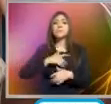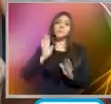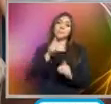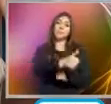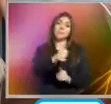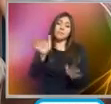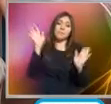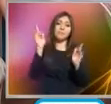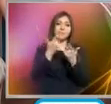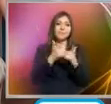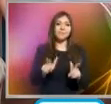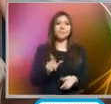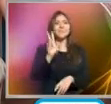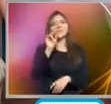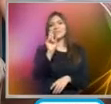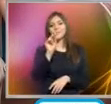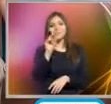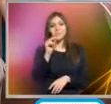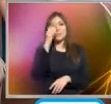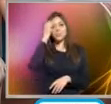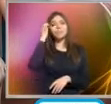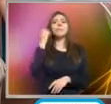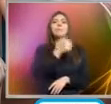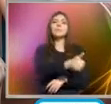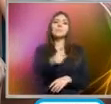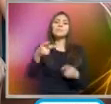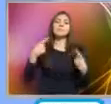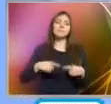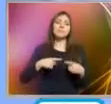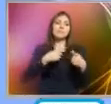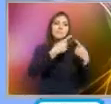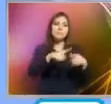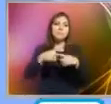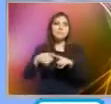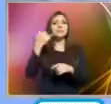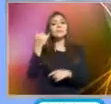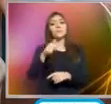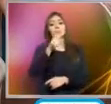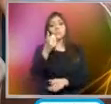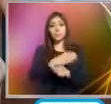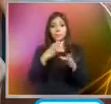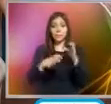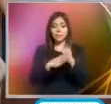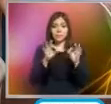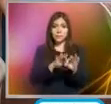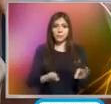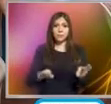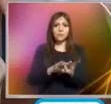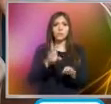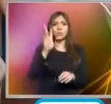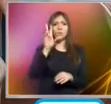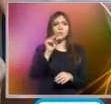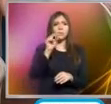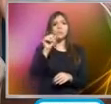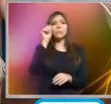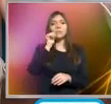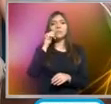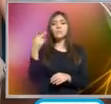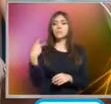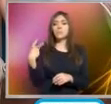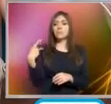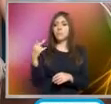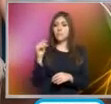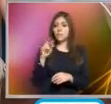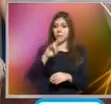Bueno, bueno. queda para libre interpretación. Y sobre todo, Claro. comunicación. Otro punto importante, no seguir nada más por los hijos. Somos parejas. Muy bien.